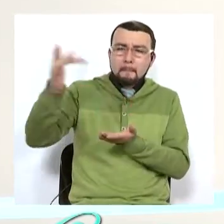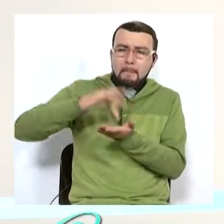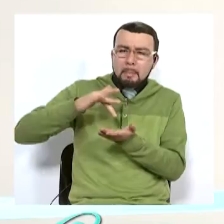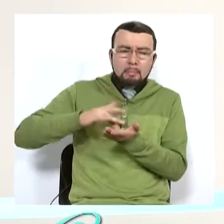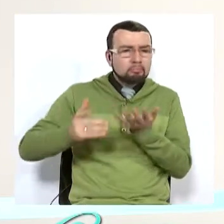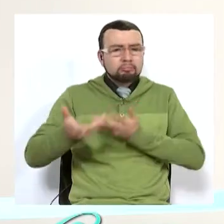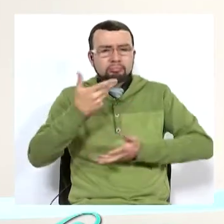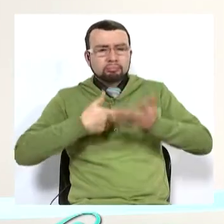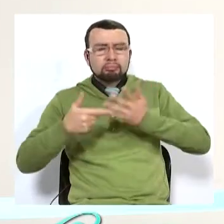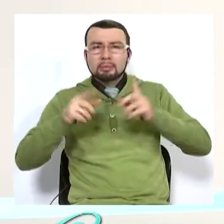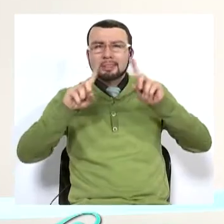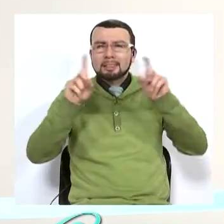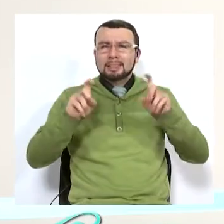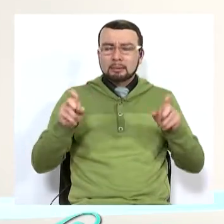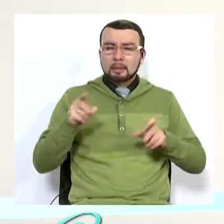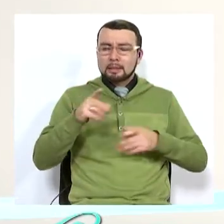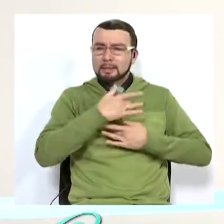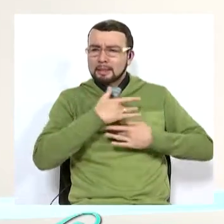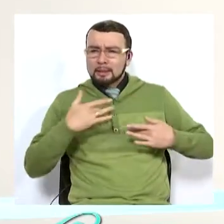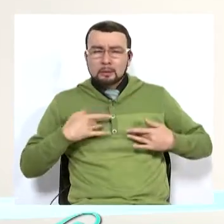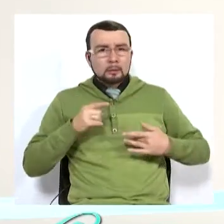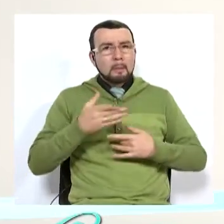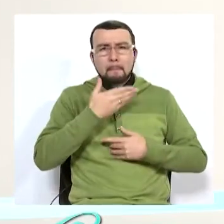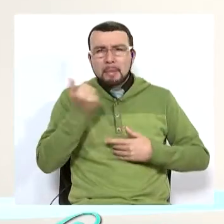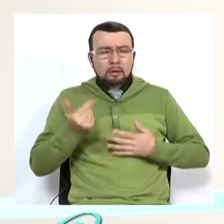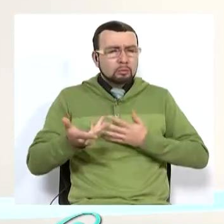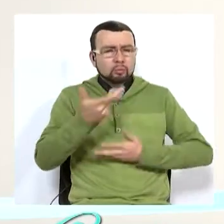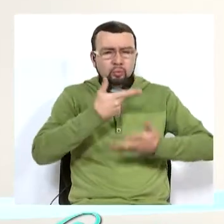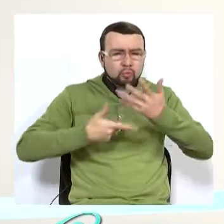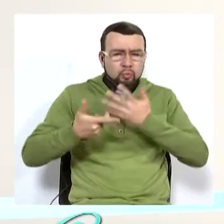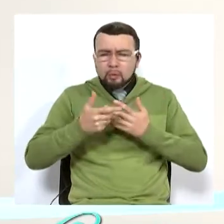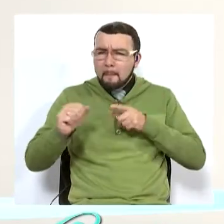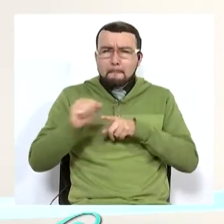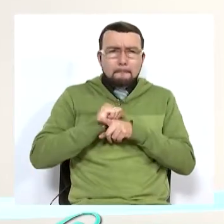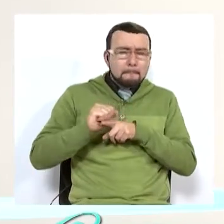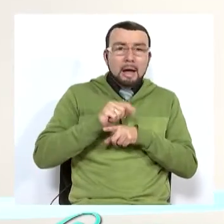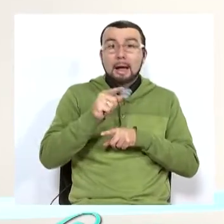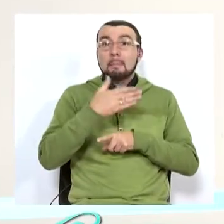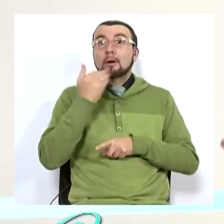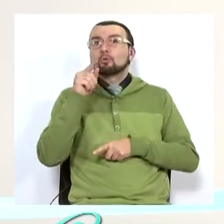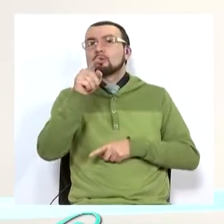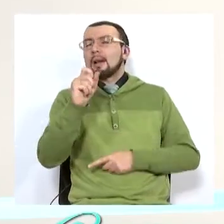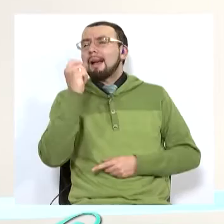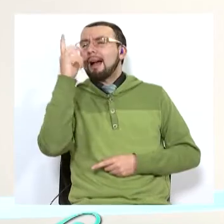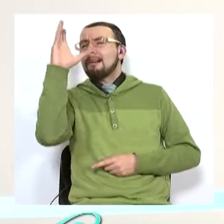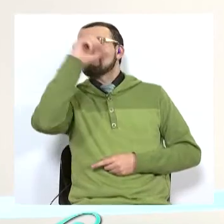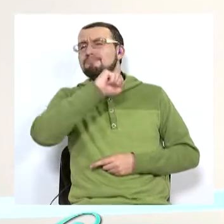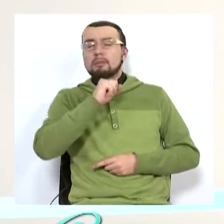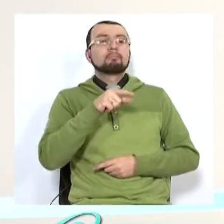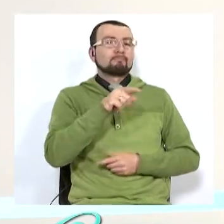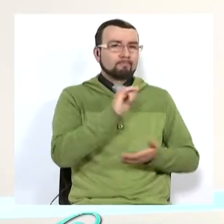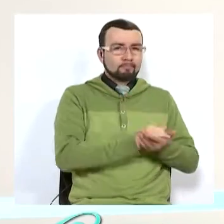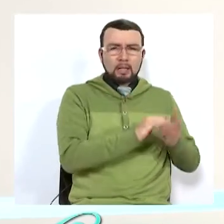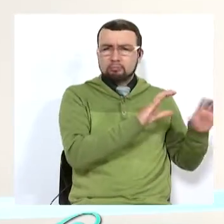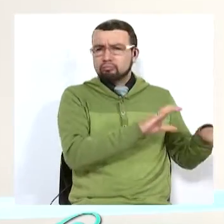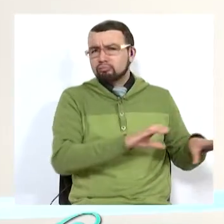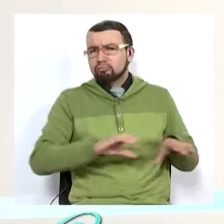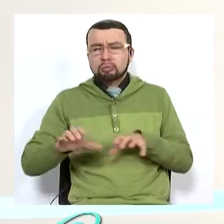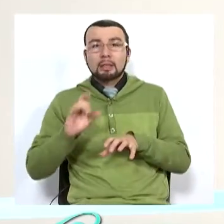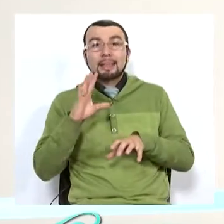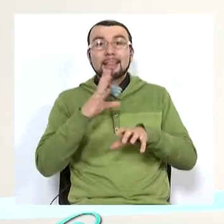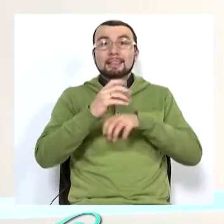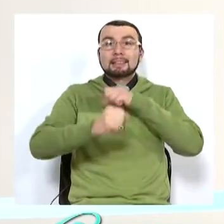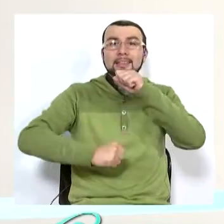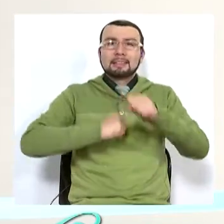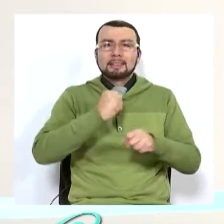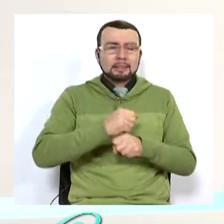estos temas de salud algo más humano, más didáctico, más práctico. Y eso es lo que nos ha permitido estar 15 años al aire con